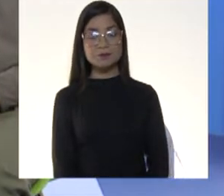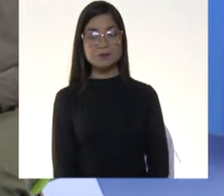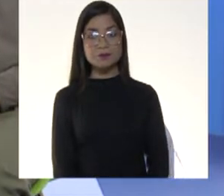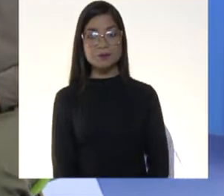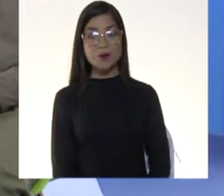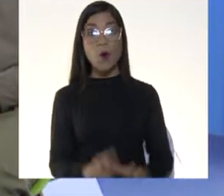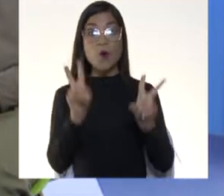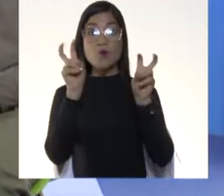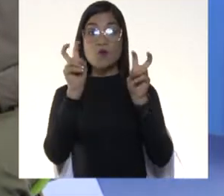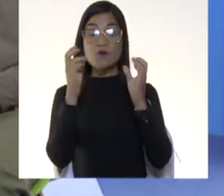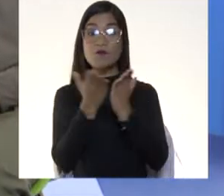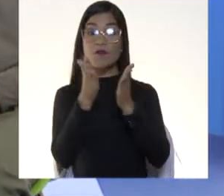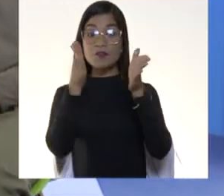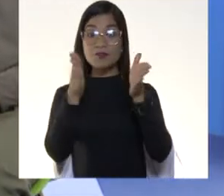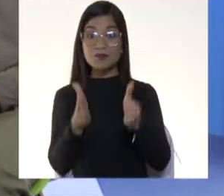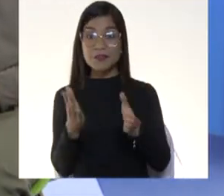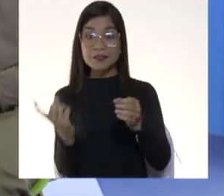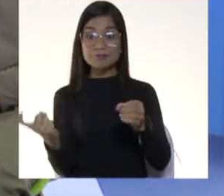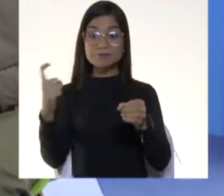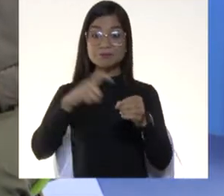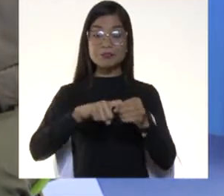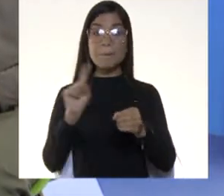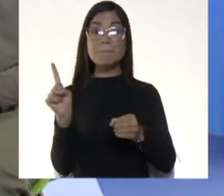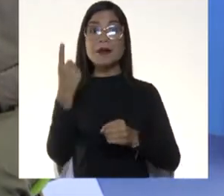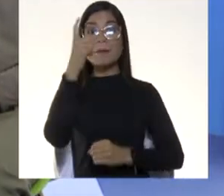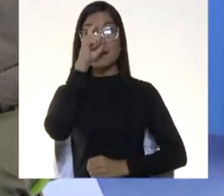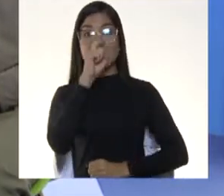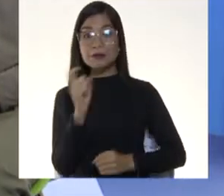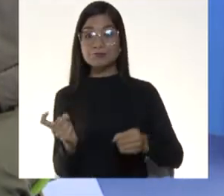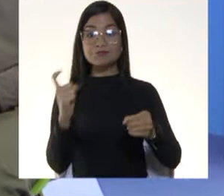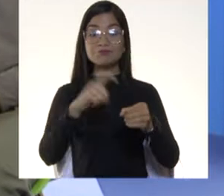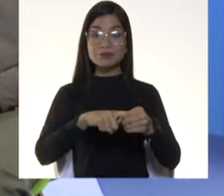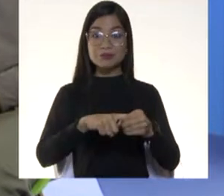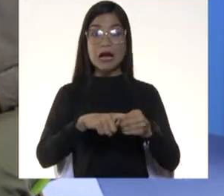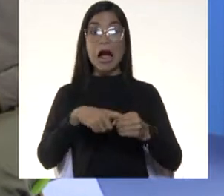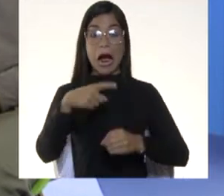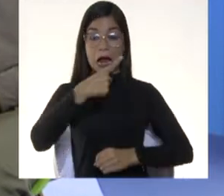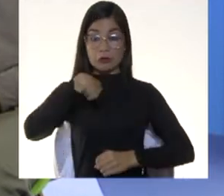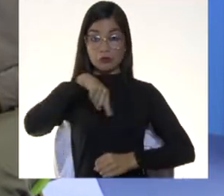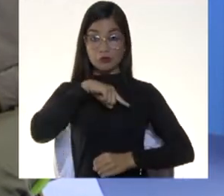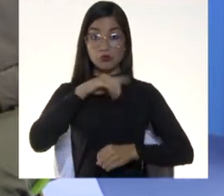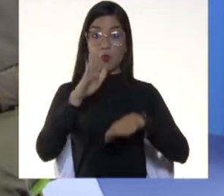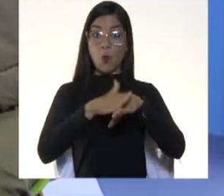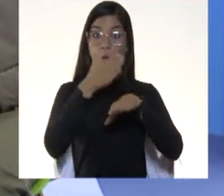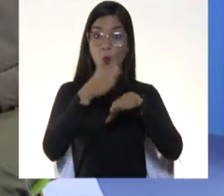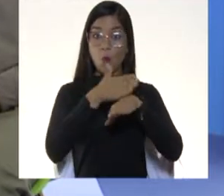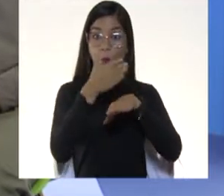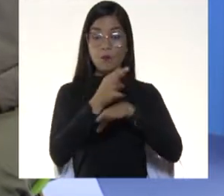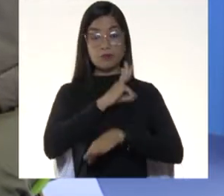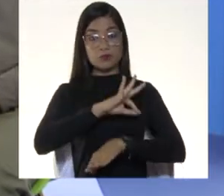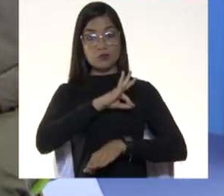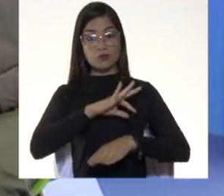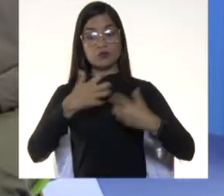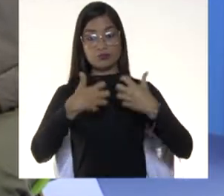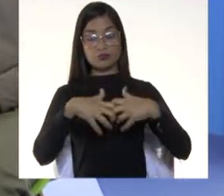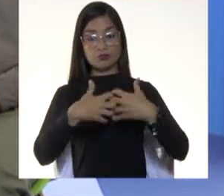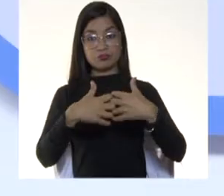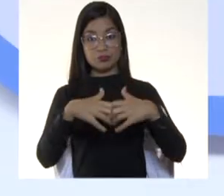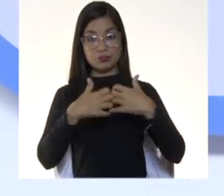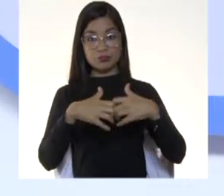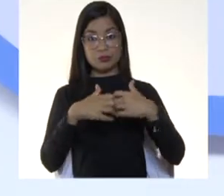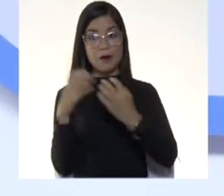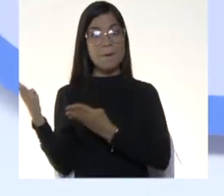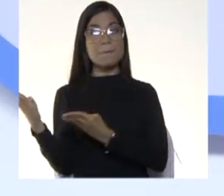que se están incorporando para que lo sepan, nosotros los jueves socioproductivos, los jueves de grupos de creación y recreación tenemos una